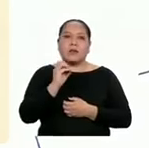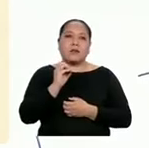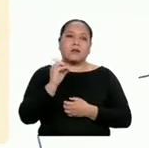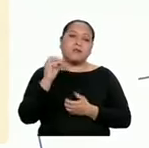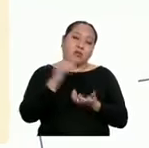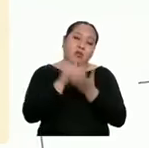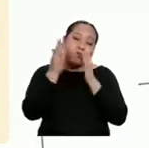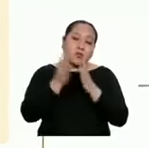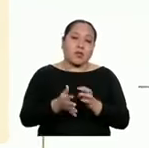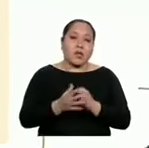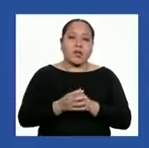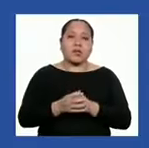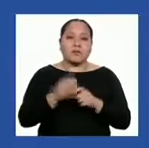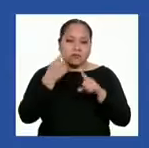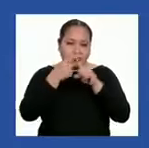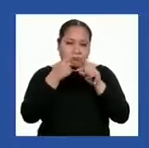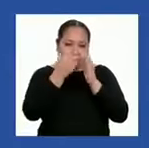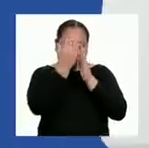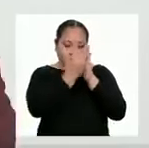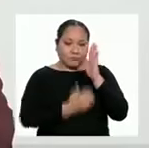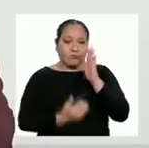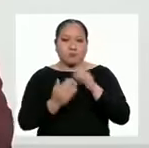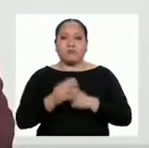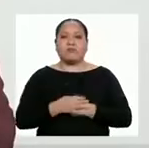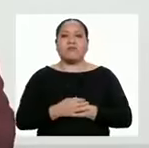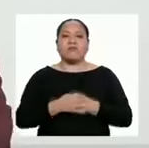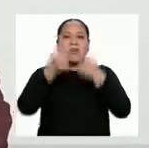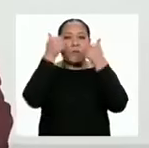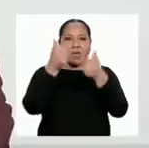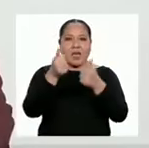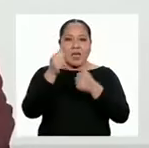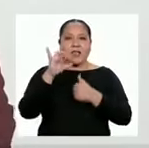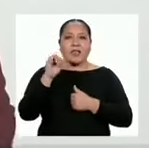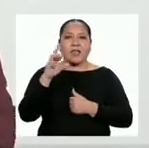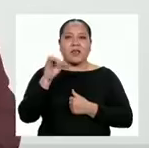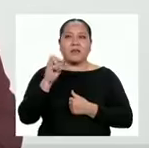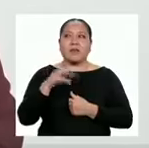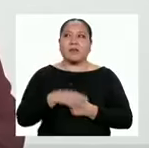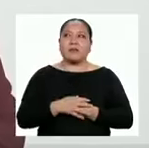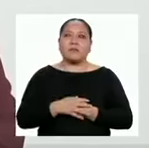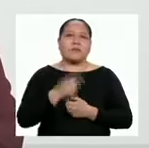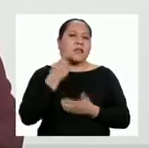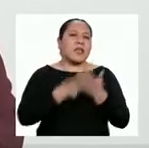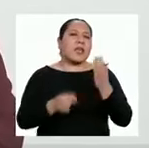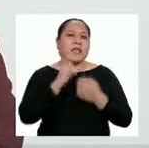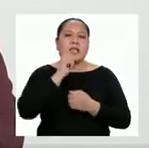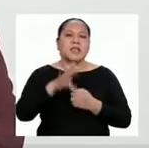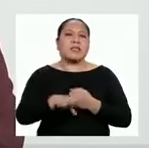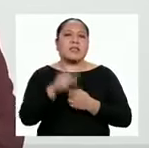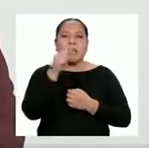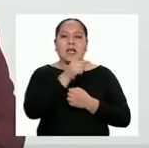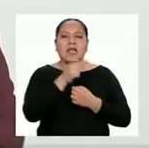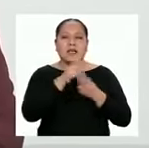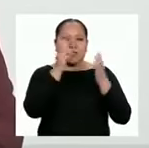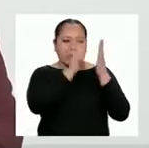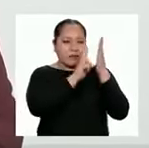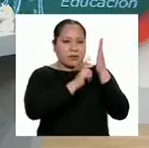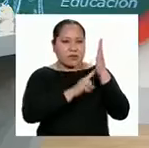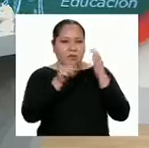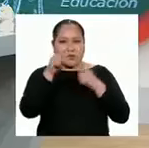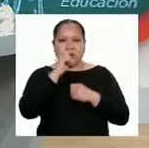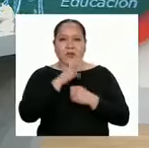o estudiantes, etc. Muy bien, Yaremis. ¿De qué trata el texto que acabas de